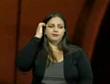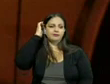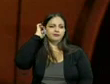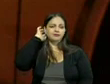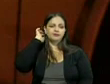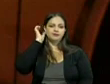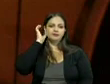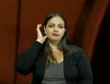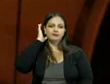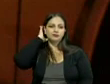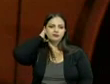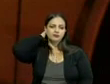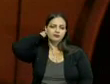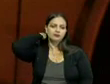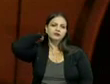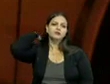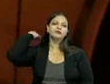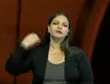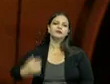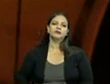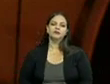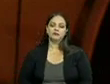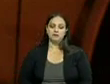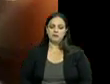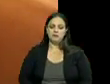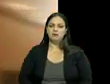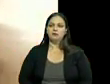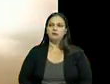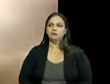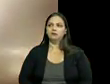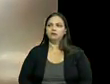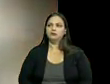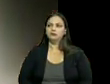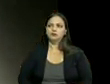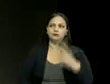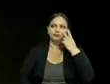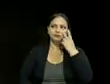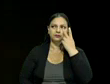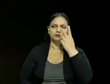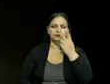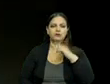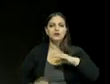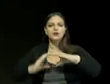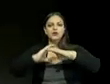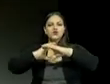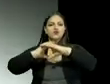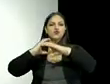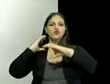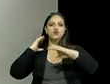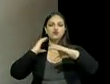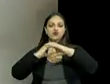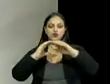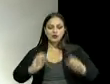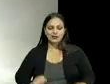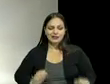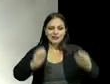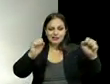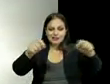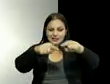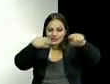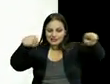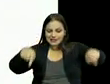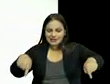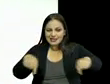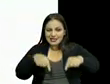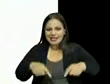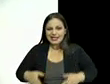hicieron pelo y barba. Imagínate, tú ahí podemos ver precisamente la cabina donde están las maletas, se llevaron absolutamente todo, y